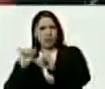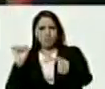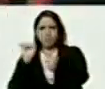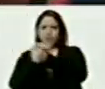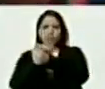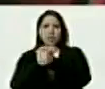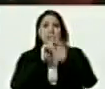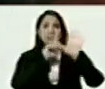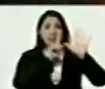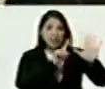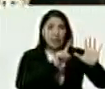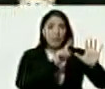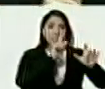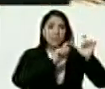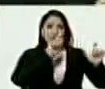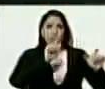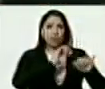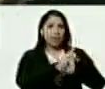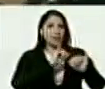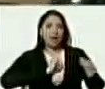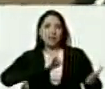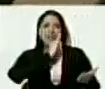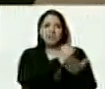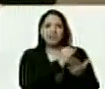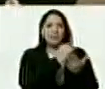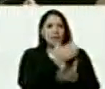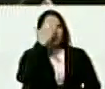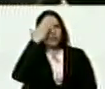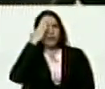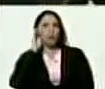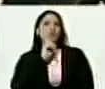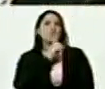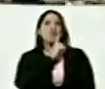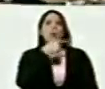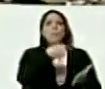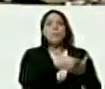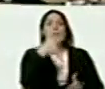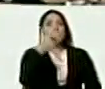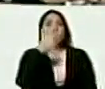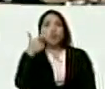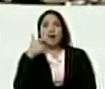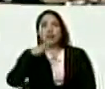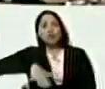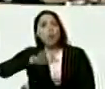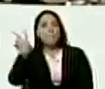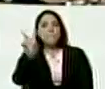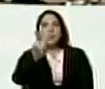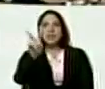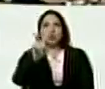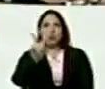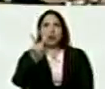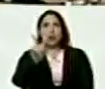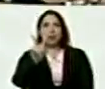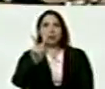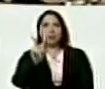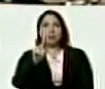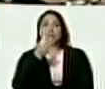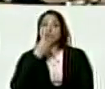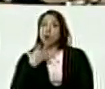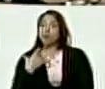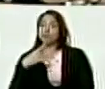6 personas debidamente identificada que se están buscando en todo el territorio nacional y que bueno,